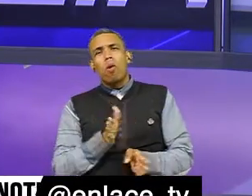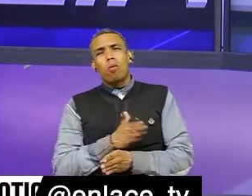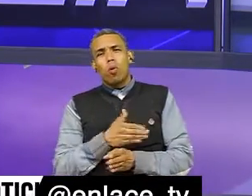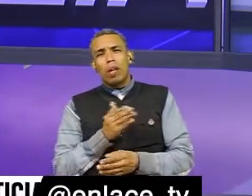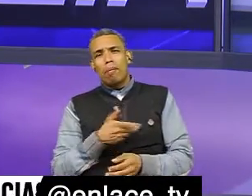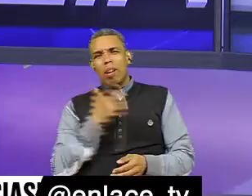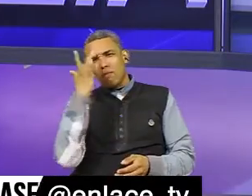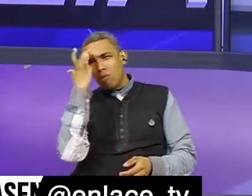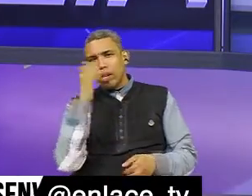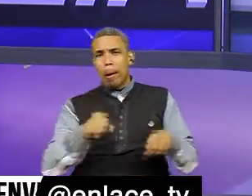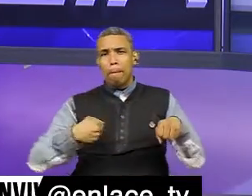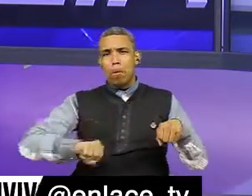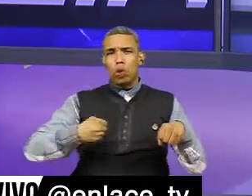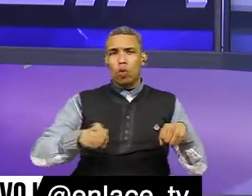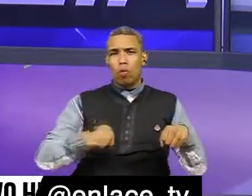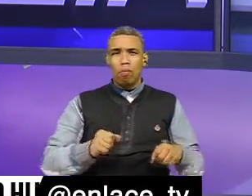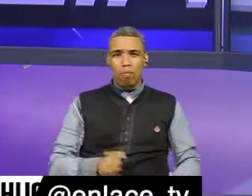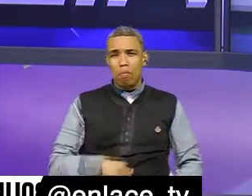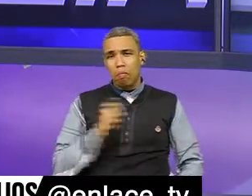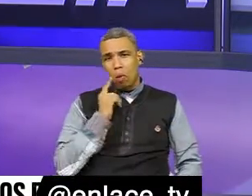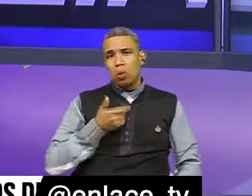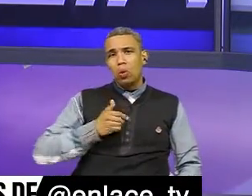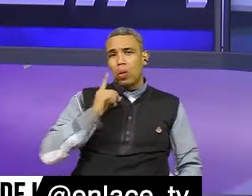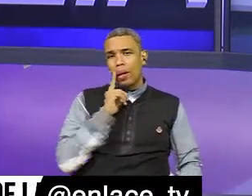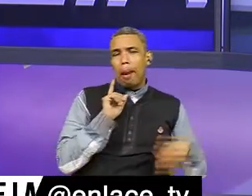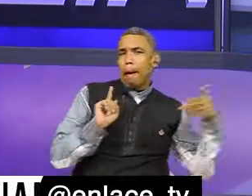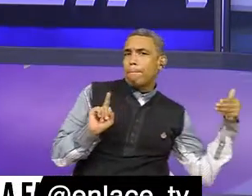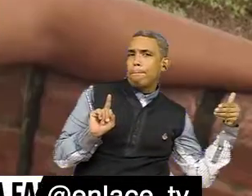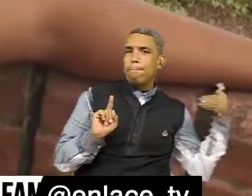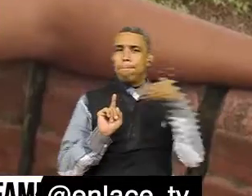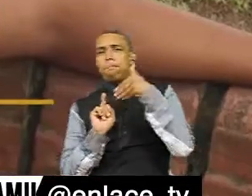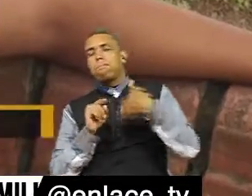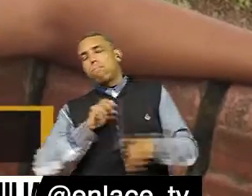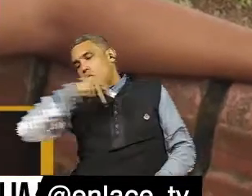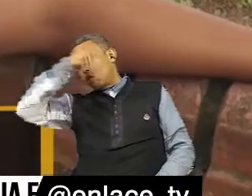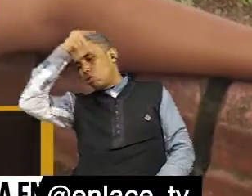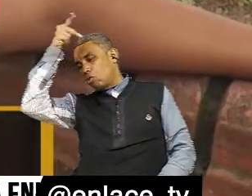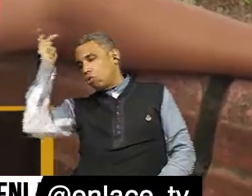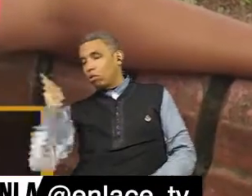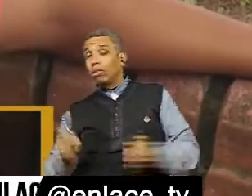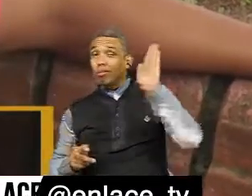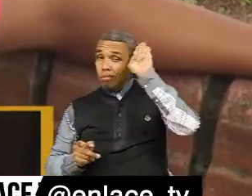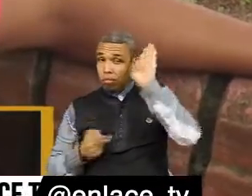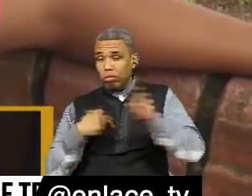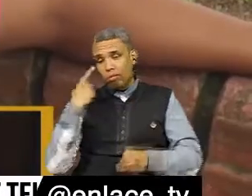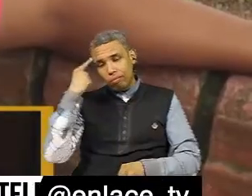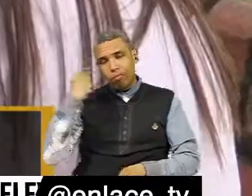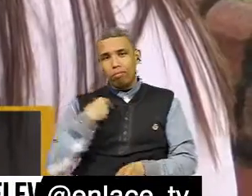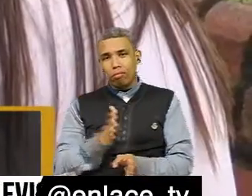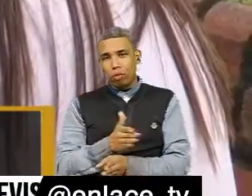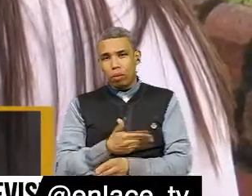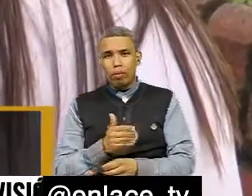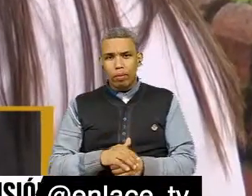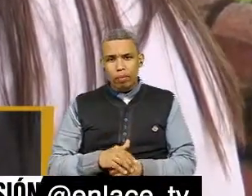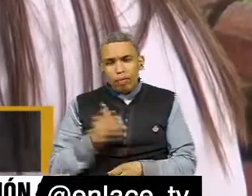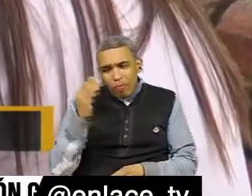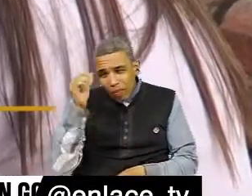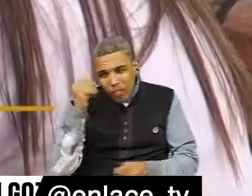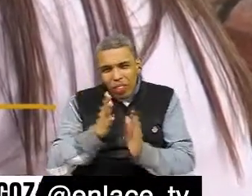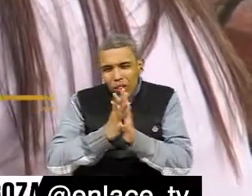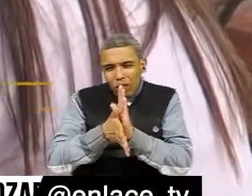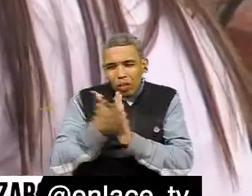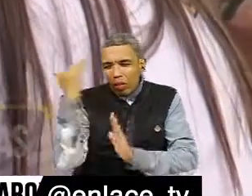de la Fiscalía, es un patrullero activo de la Policía Nacional. Para Alexander Guzmán, hoy con 28 años de edad, desde el 16 de